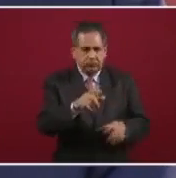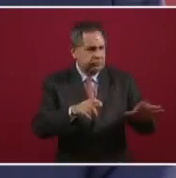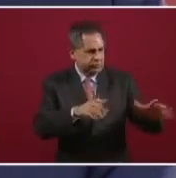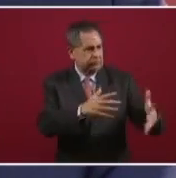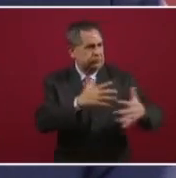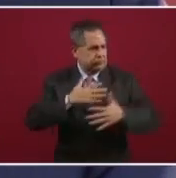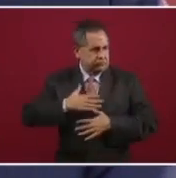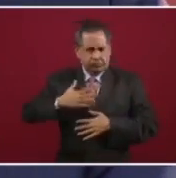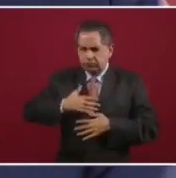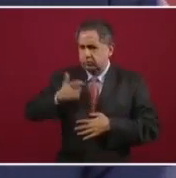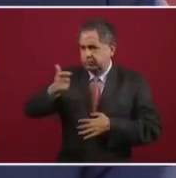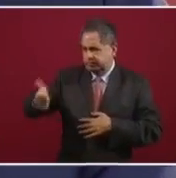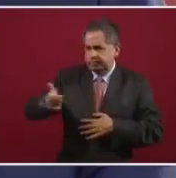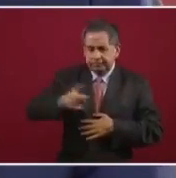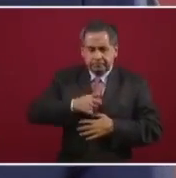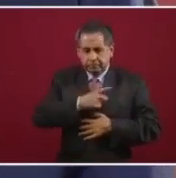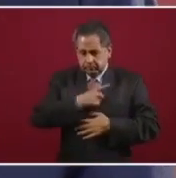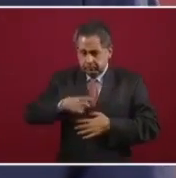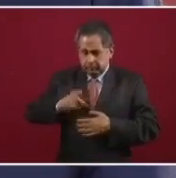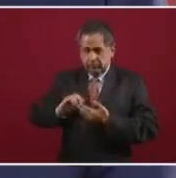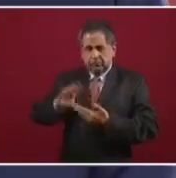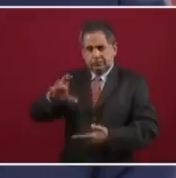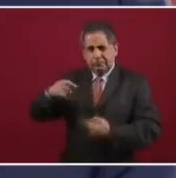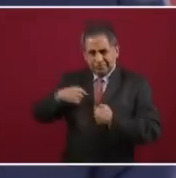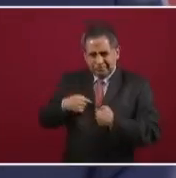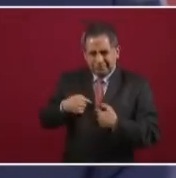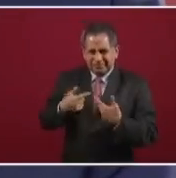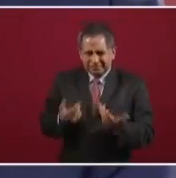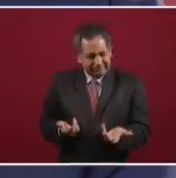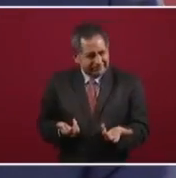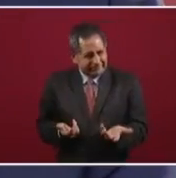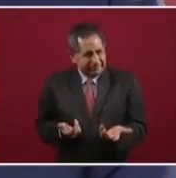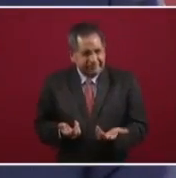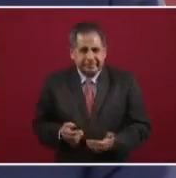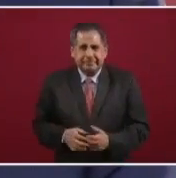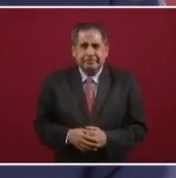privadas en deuda pública.